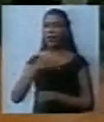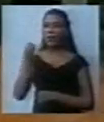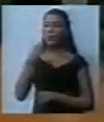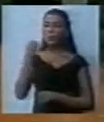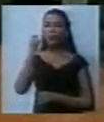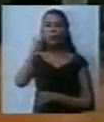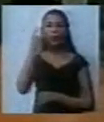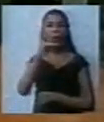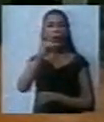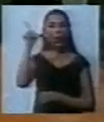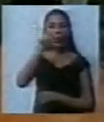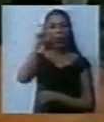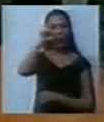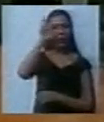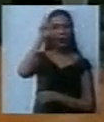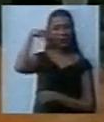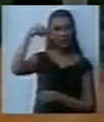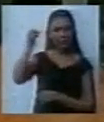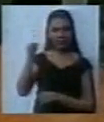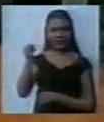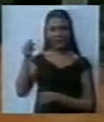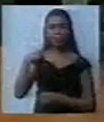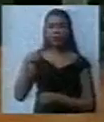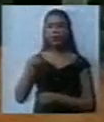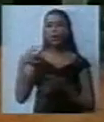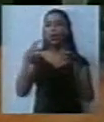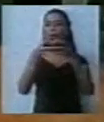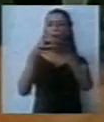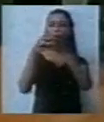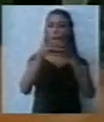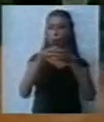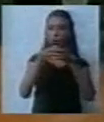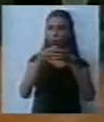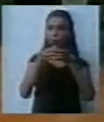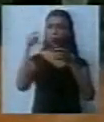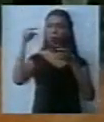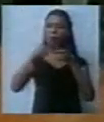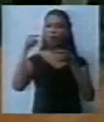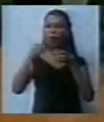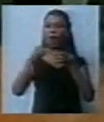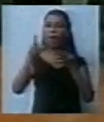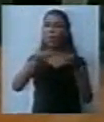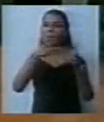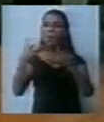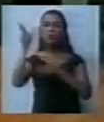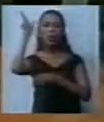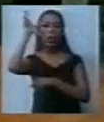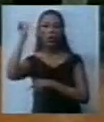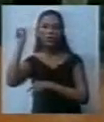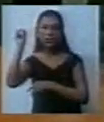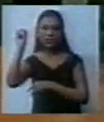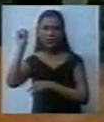la comunidad ochentera de acá de Jujuy y quería preguntarles, bueno, hasta ahí nomás iba traduciendo.